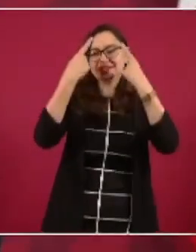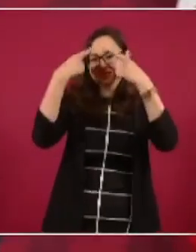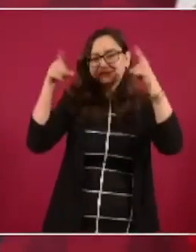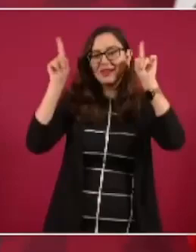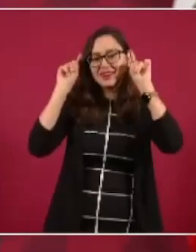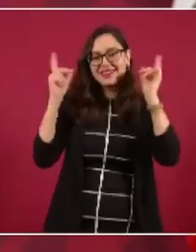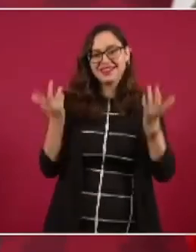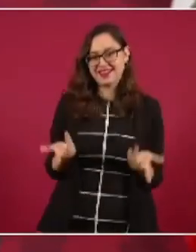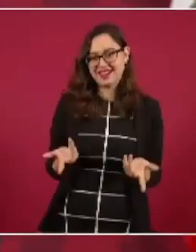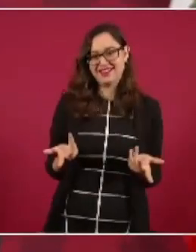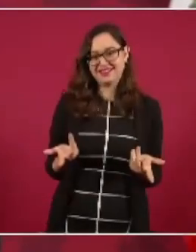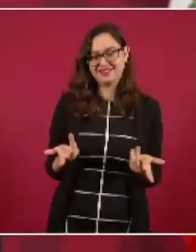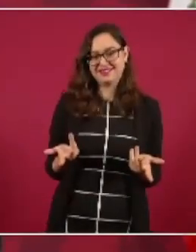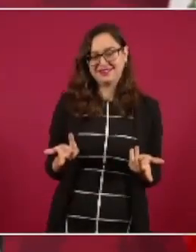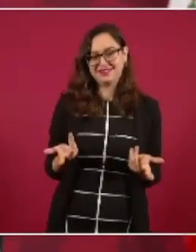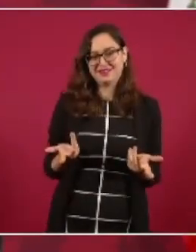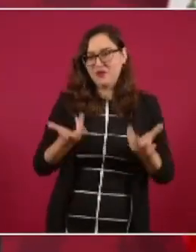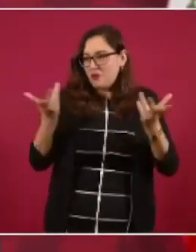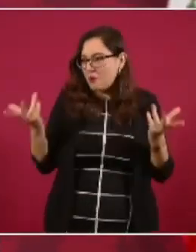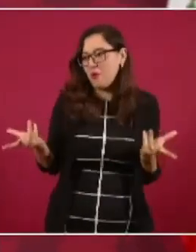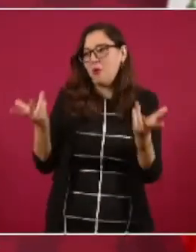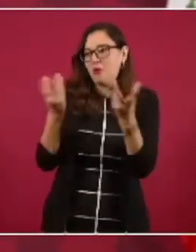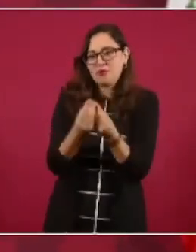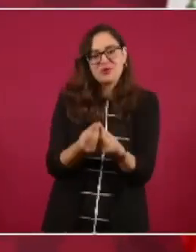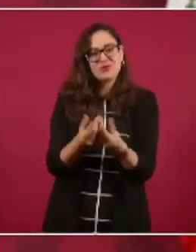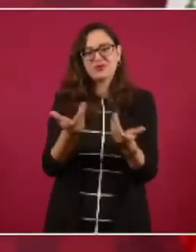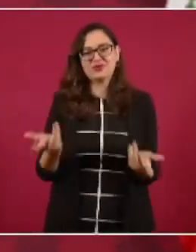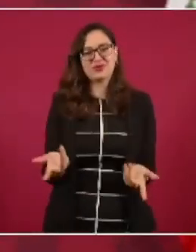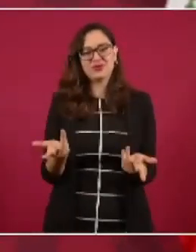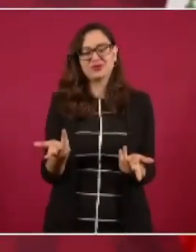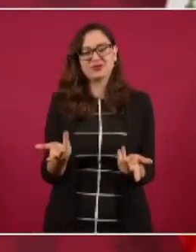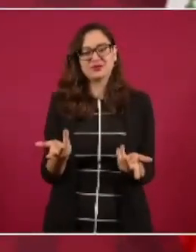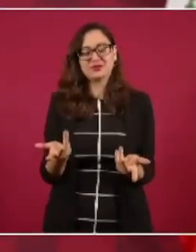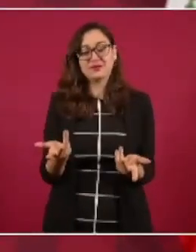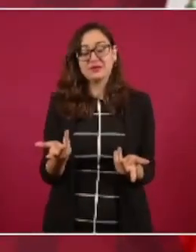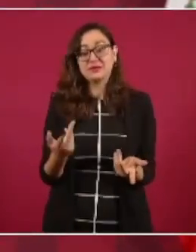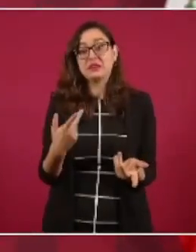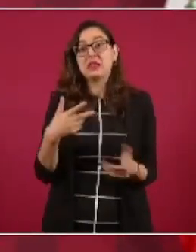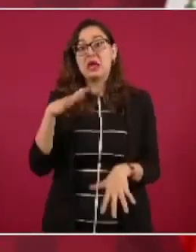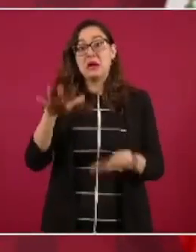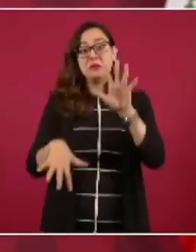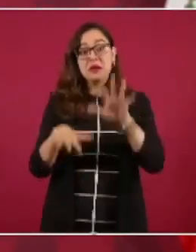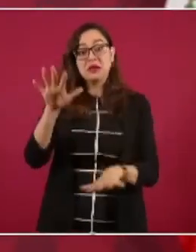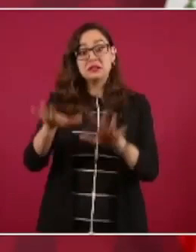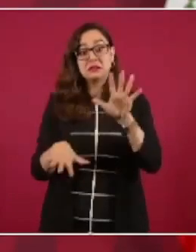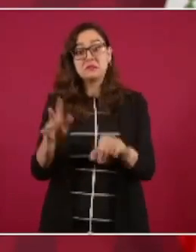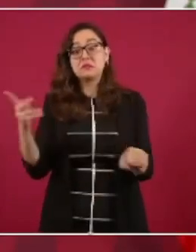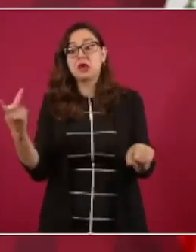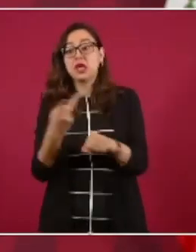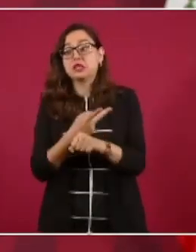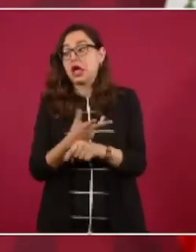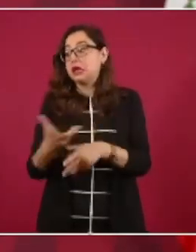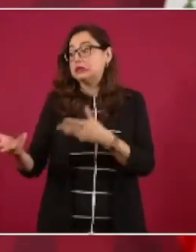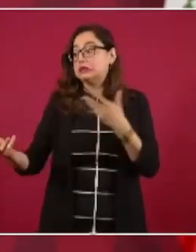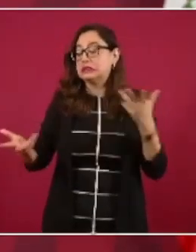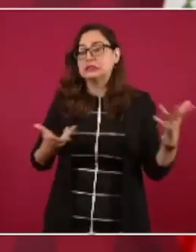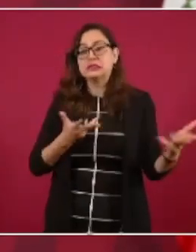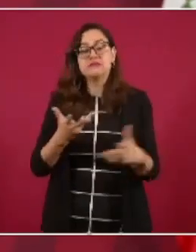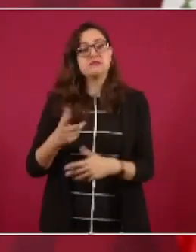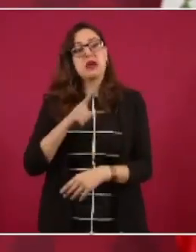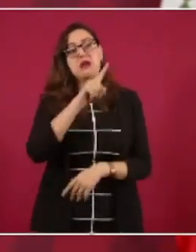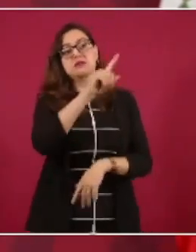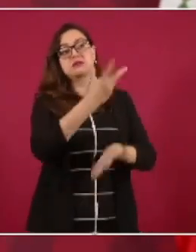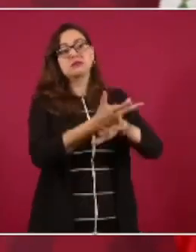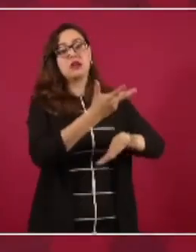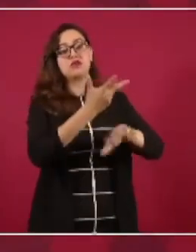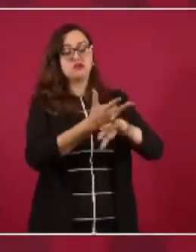extremo de permitir que agencias extranjeras intervinieran